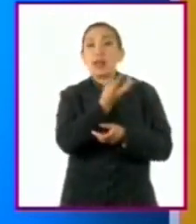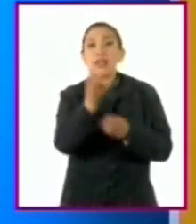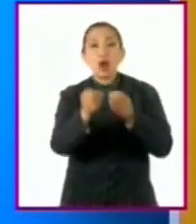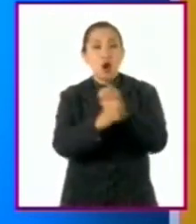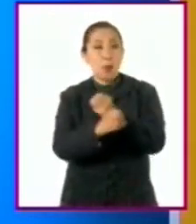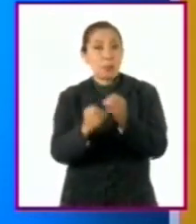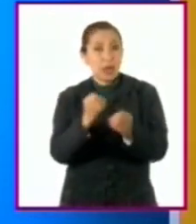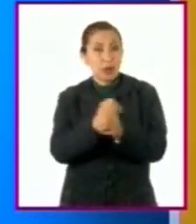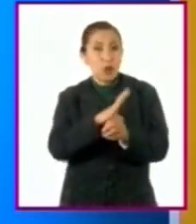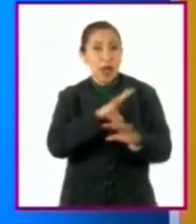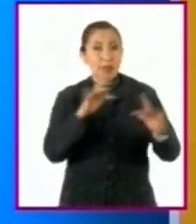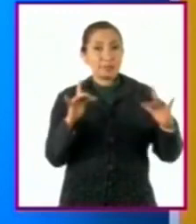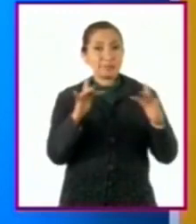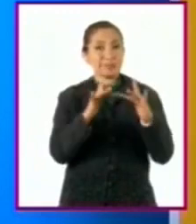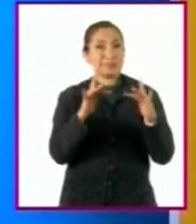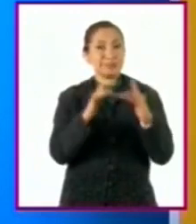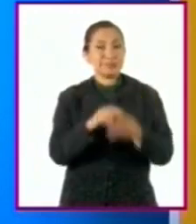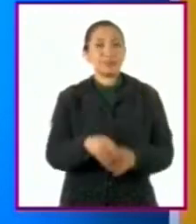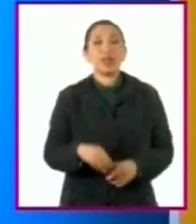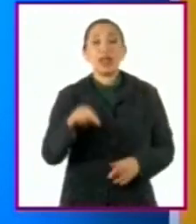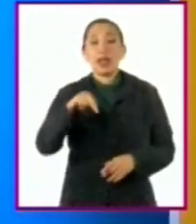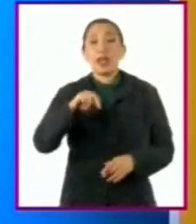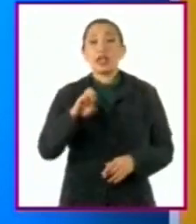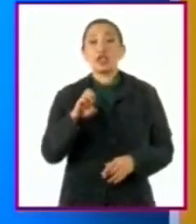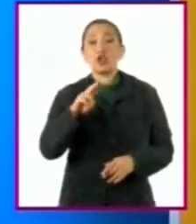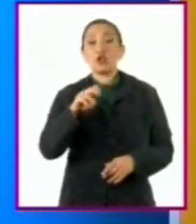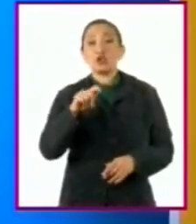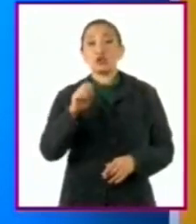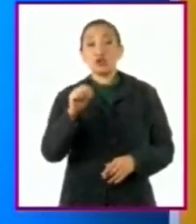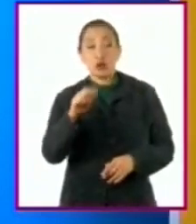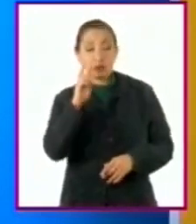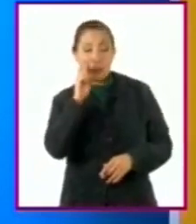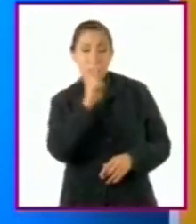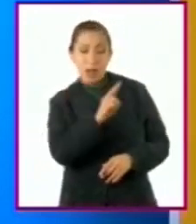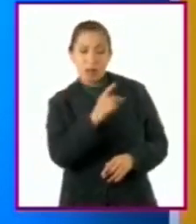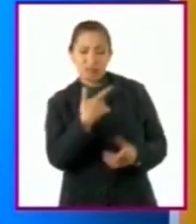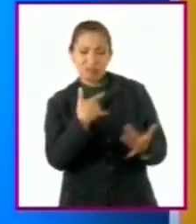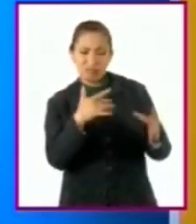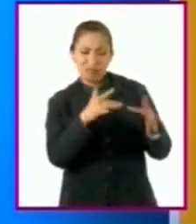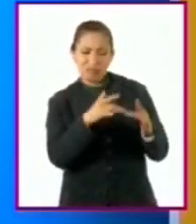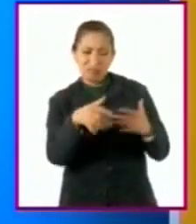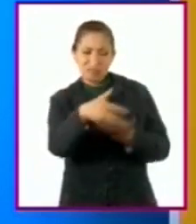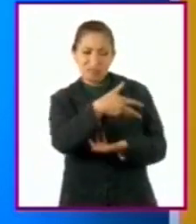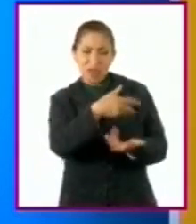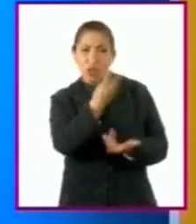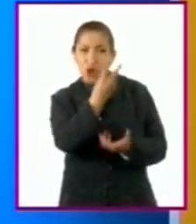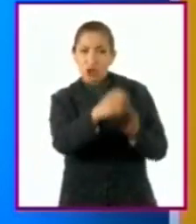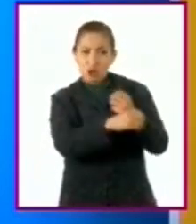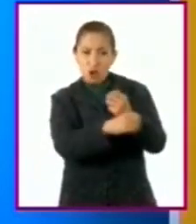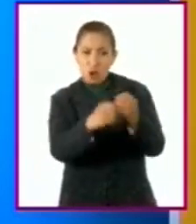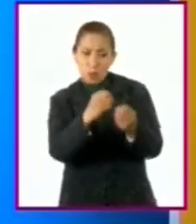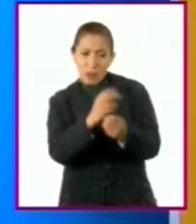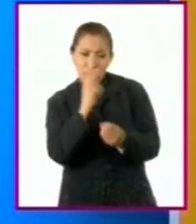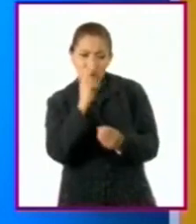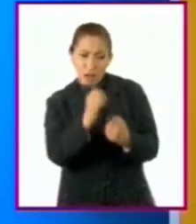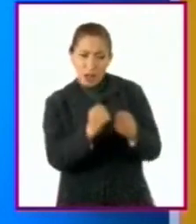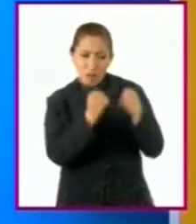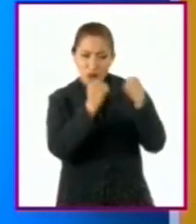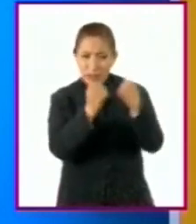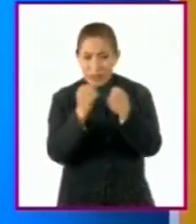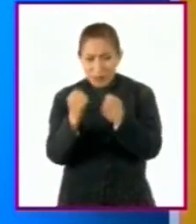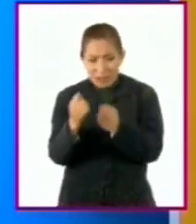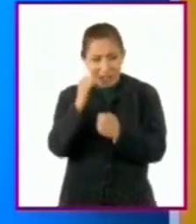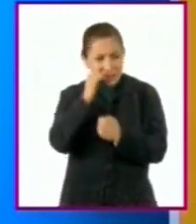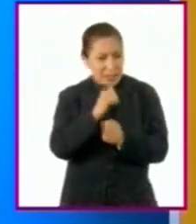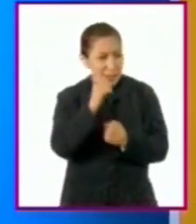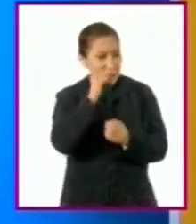que interactúan. Newton observó en la interacción entre dos cuerpos, las fuerzas